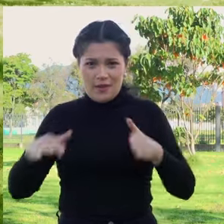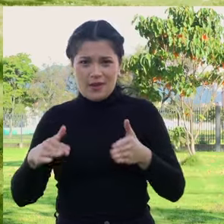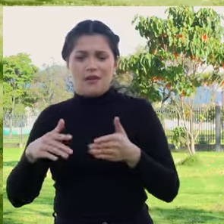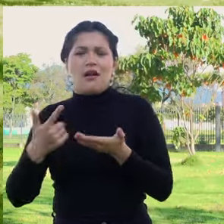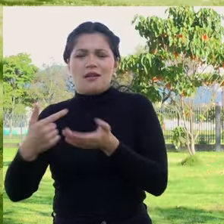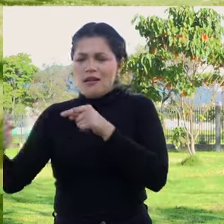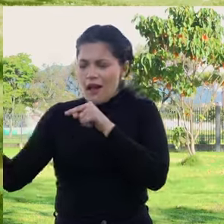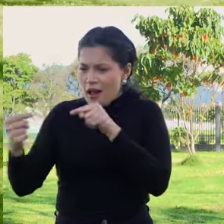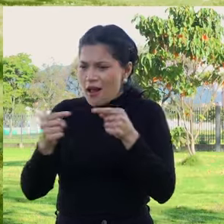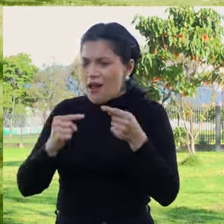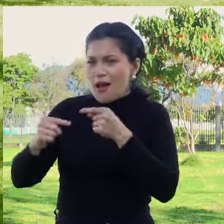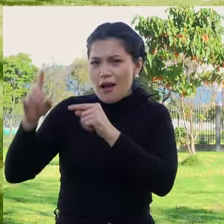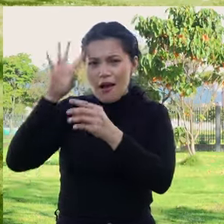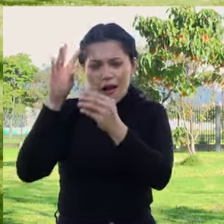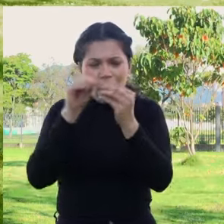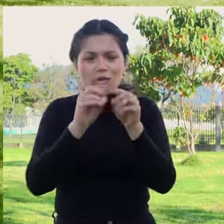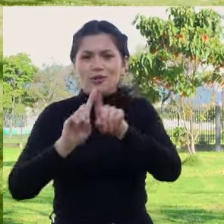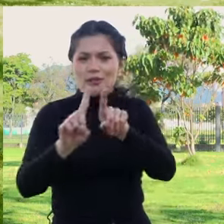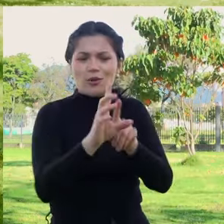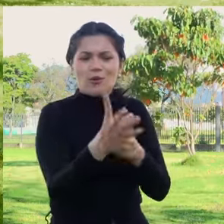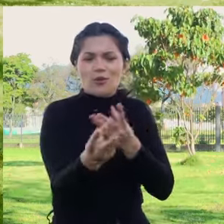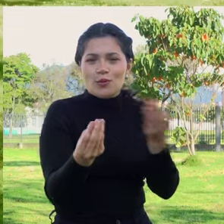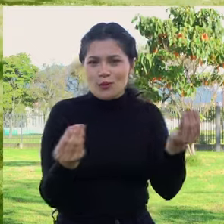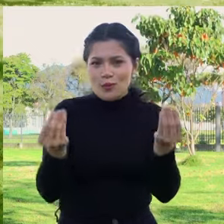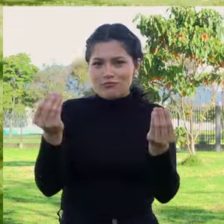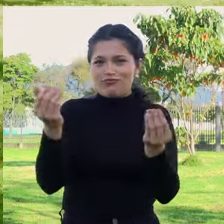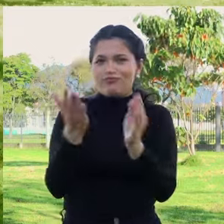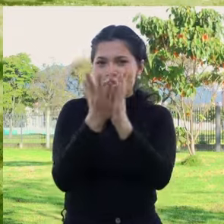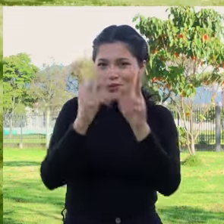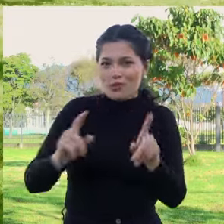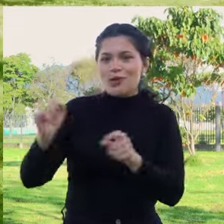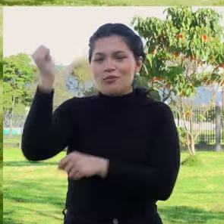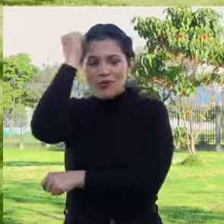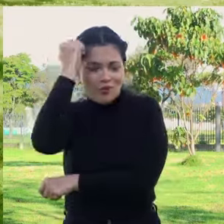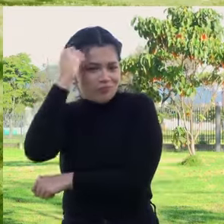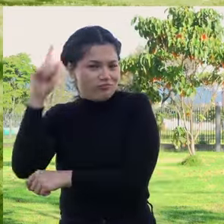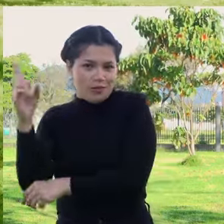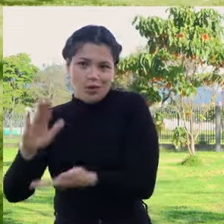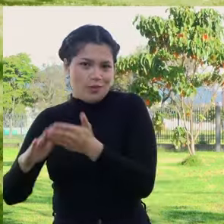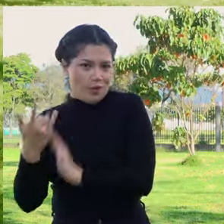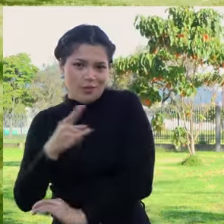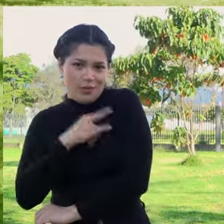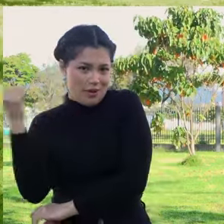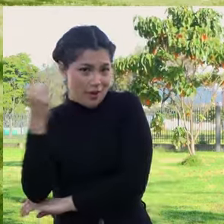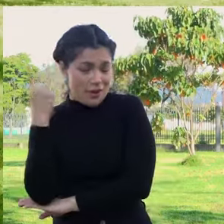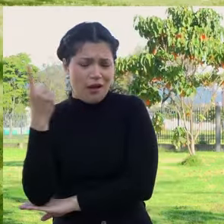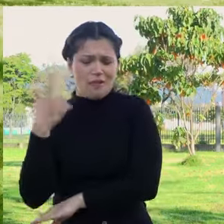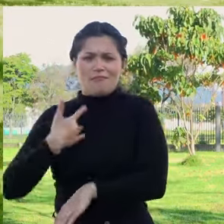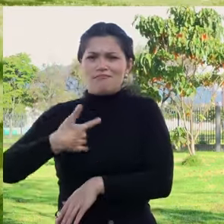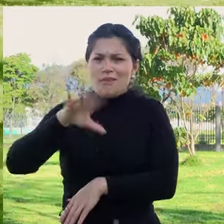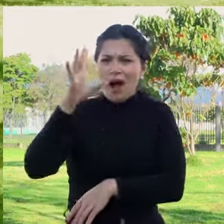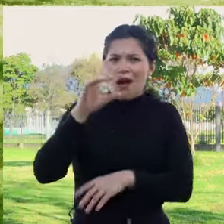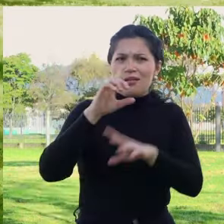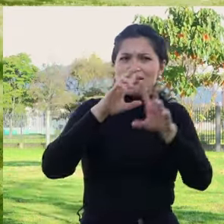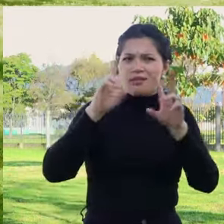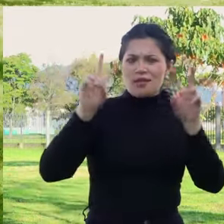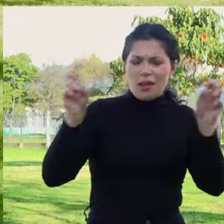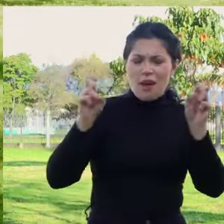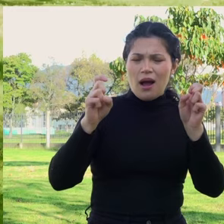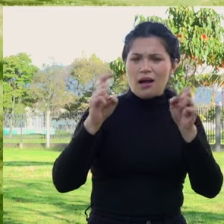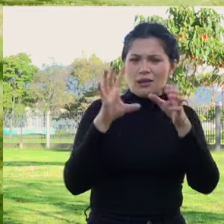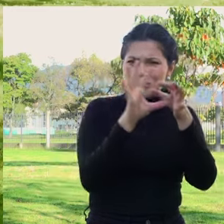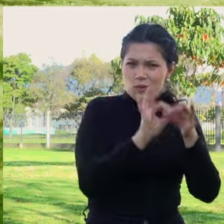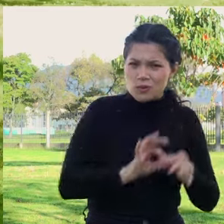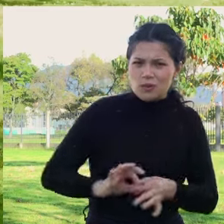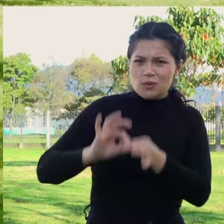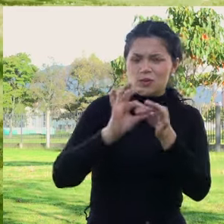se ha deliberado con los diferentes estamentos. Allí se han planteado una serie de asuntos, algunos más coyunturales, sobre todo en las sedes en